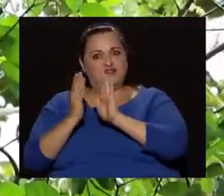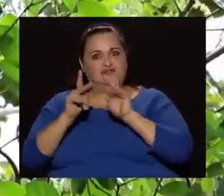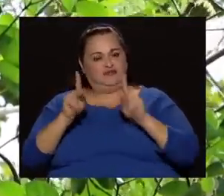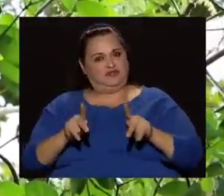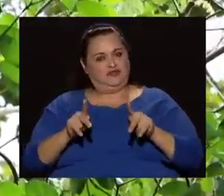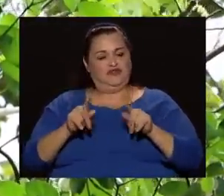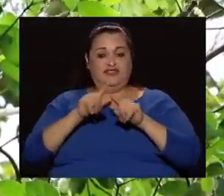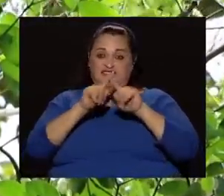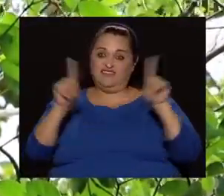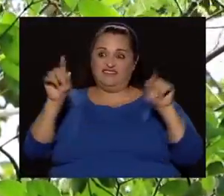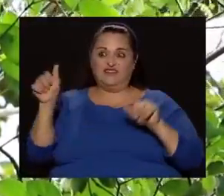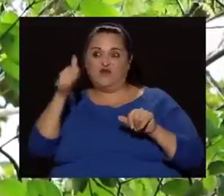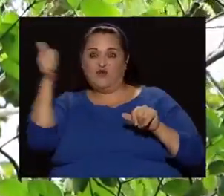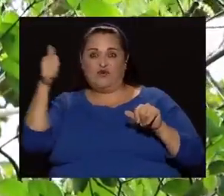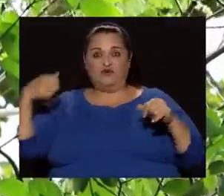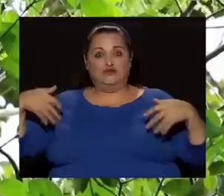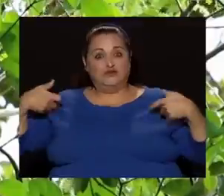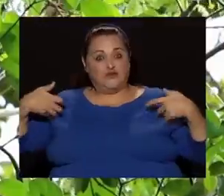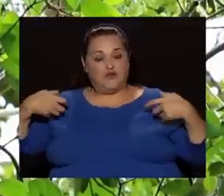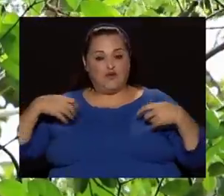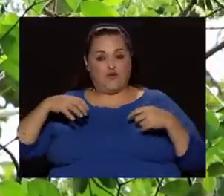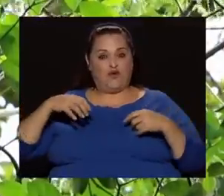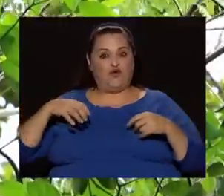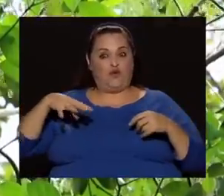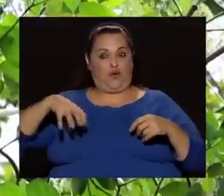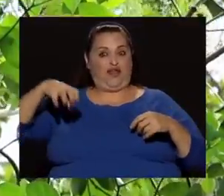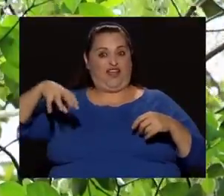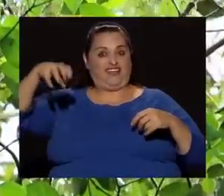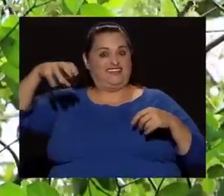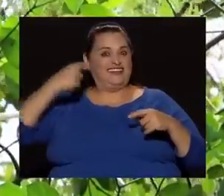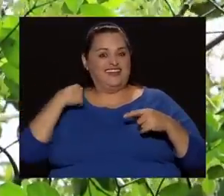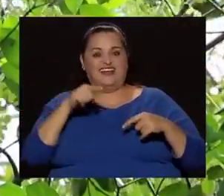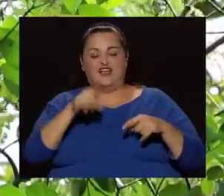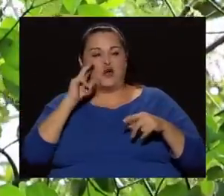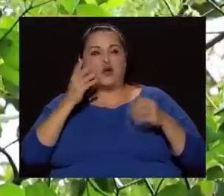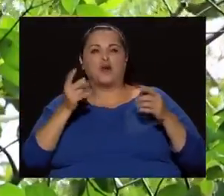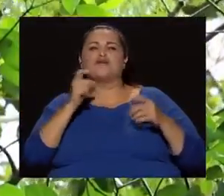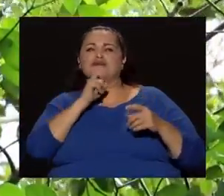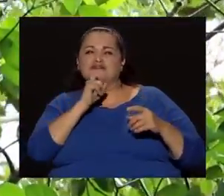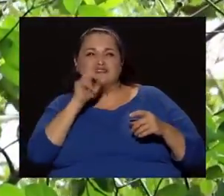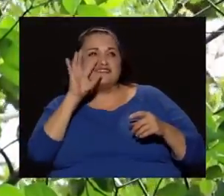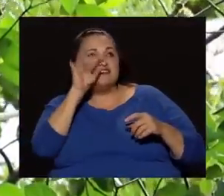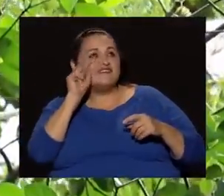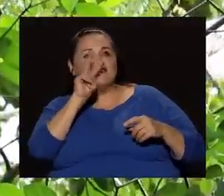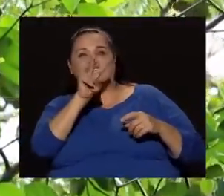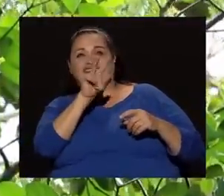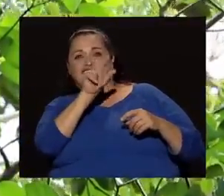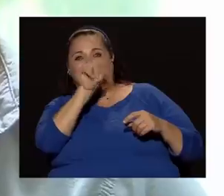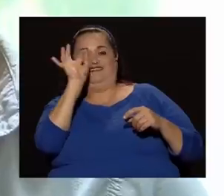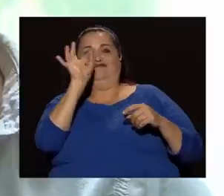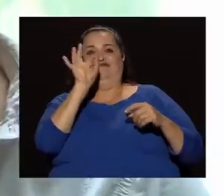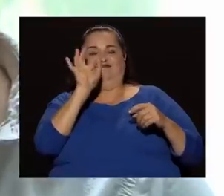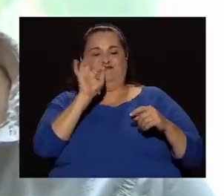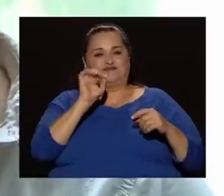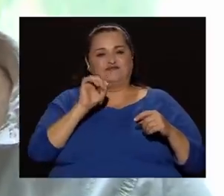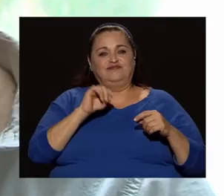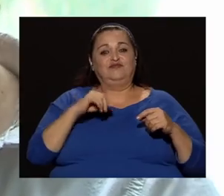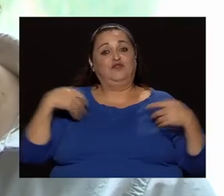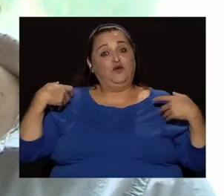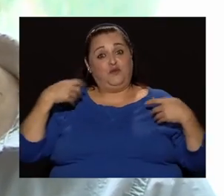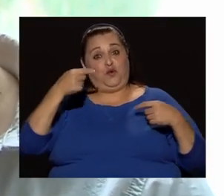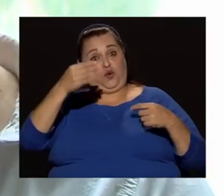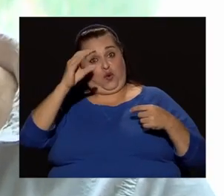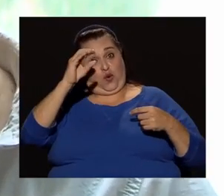poquito más agresivo también, el mono Congo es más, por decirlo así, más tranquilo. Tirimbina tiene